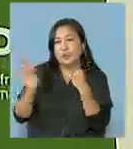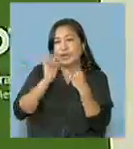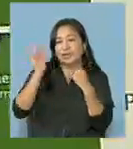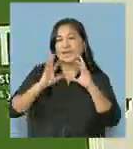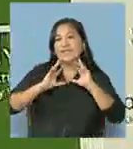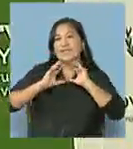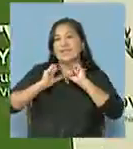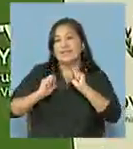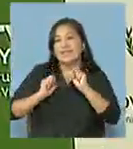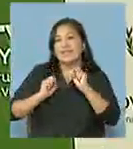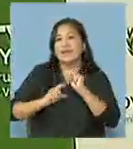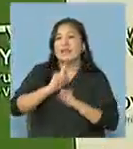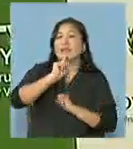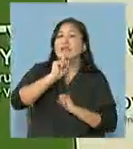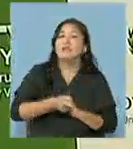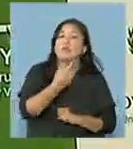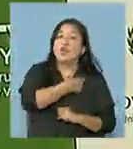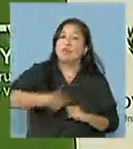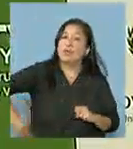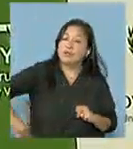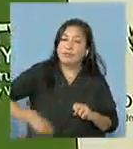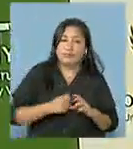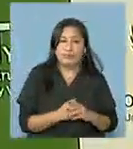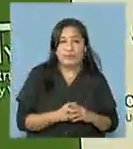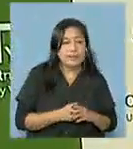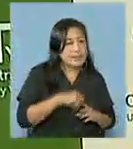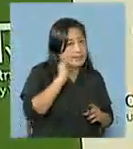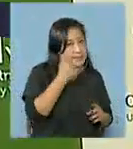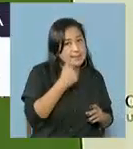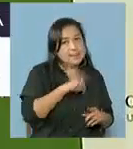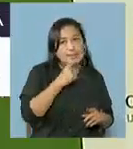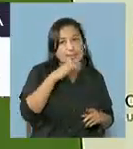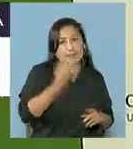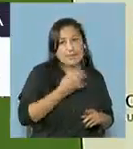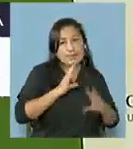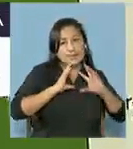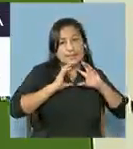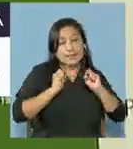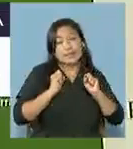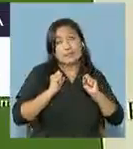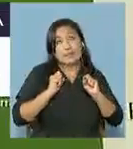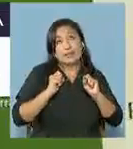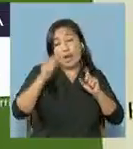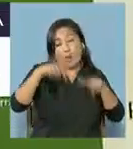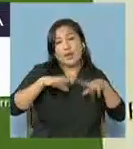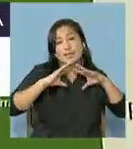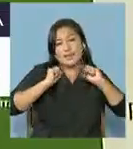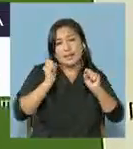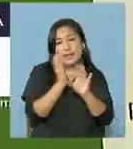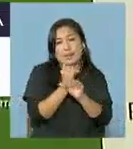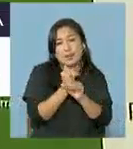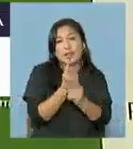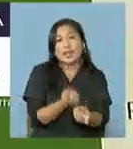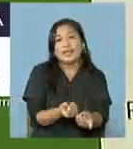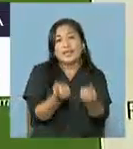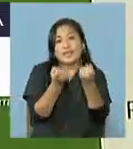sino de una secretaría por disposición del gobernador. Sí, hemos decidido rejerarquizarla. La verdad que la Secretaría de Transporte, Secretaría de Transporte,